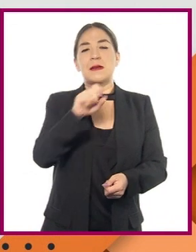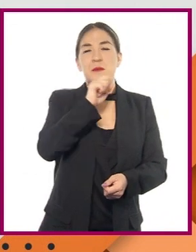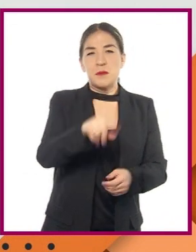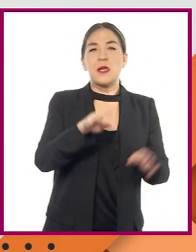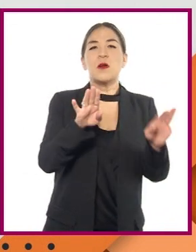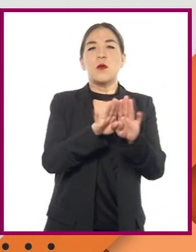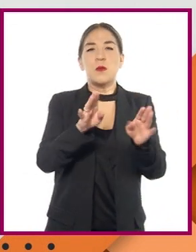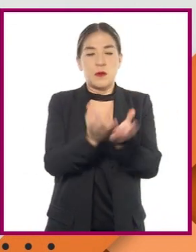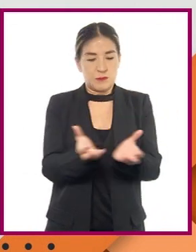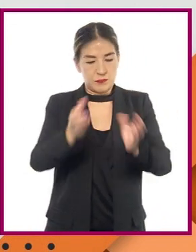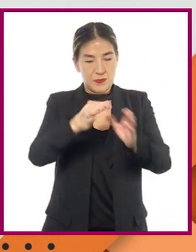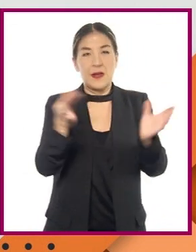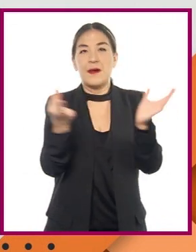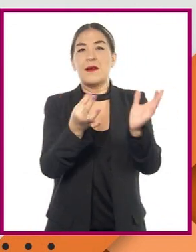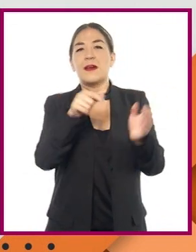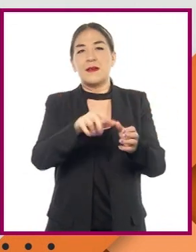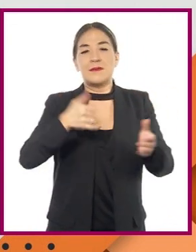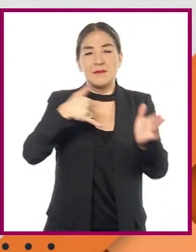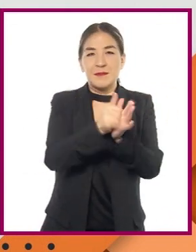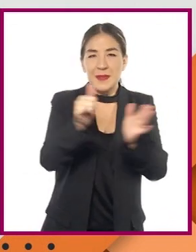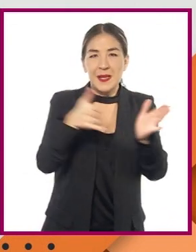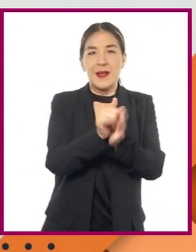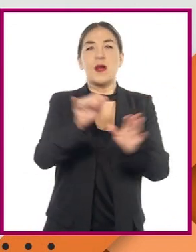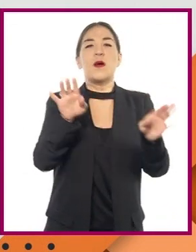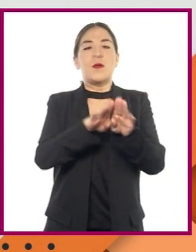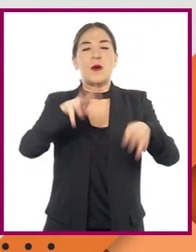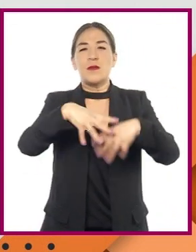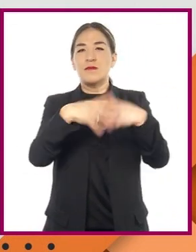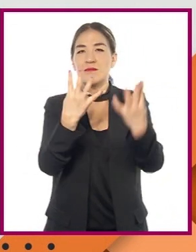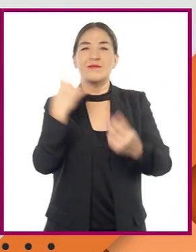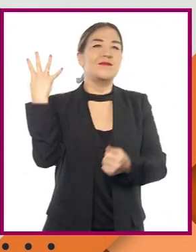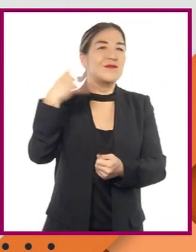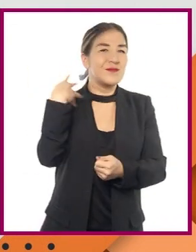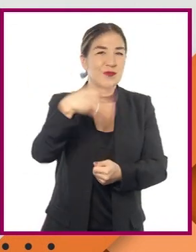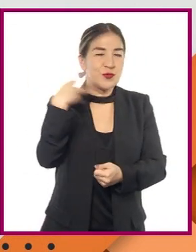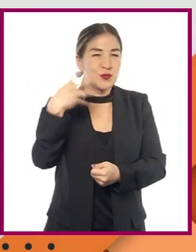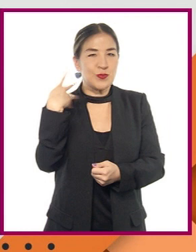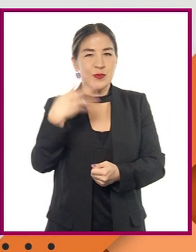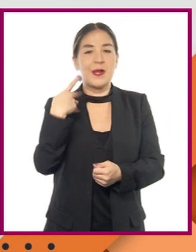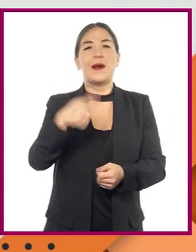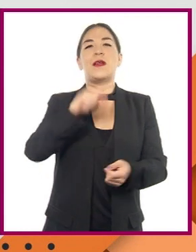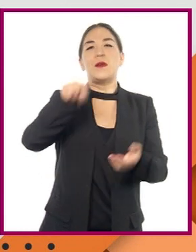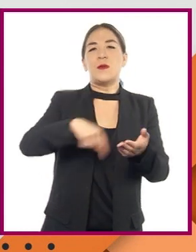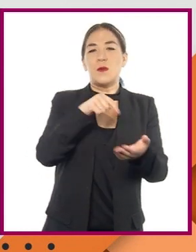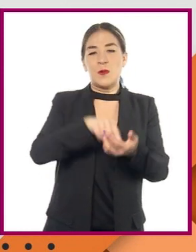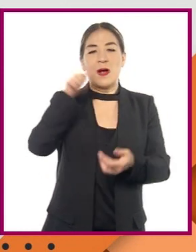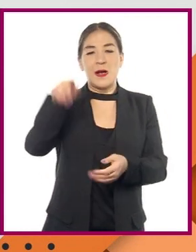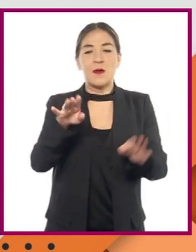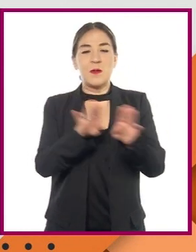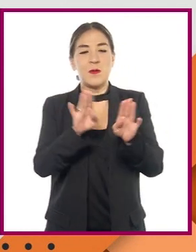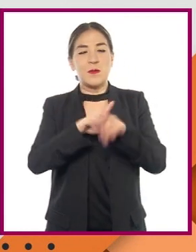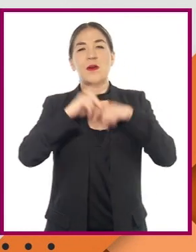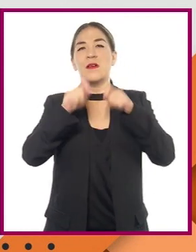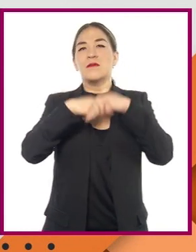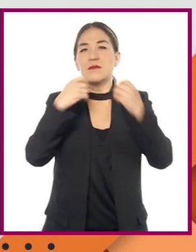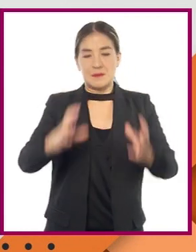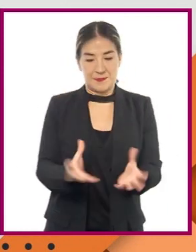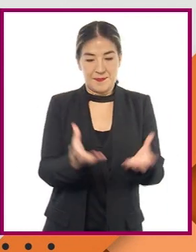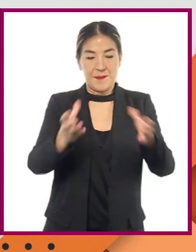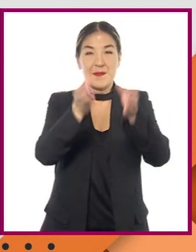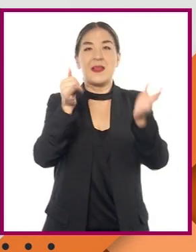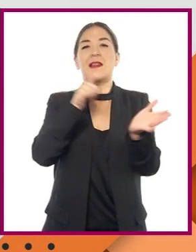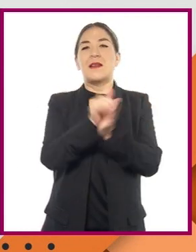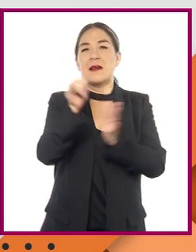porcelana y los abanicos de la China, los paños y las telas por ser sumamente estorbosos para llevarse a